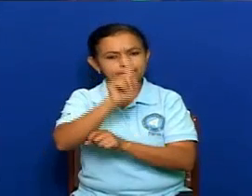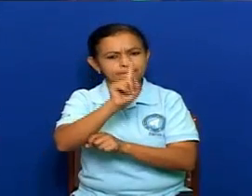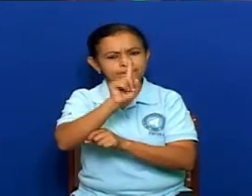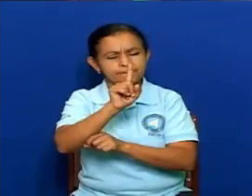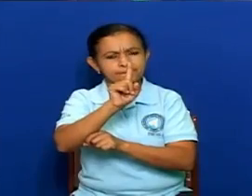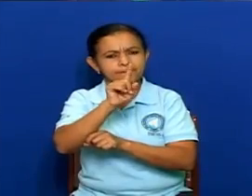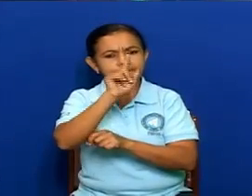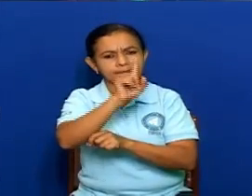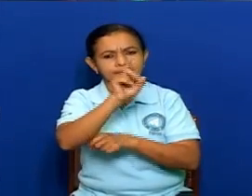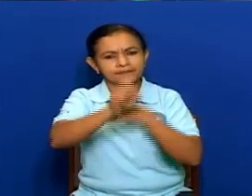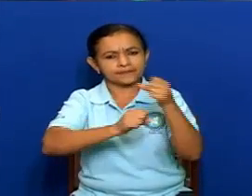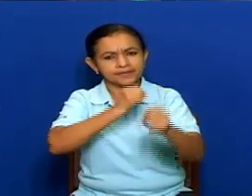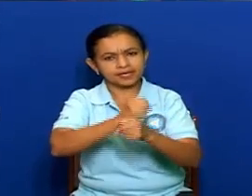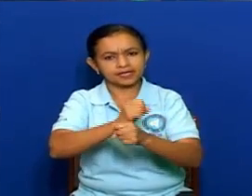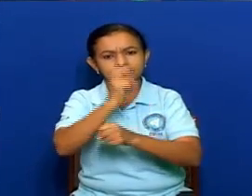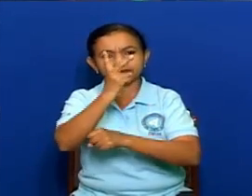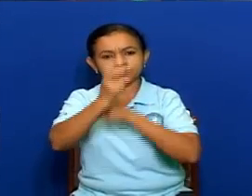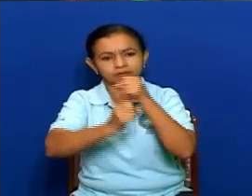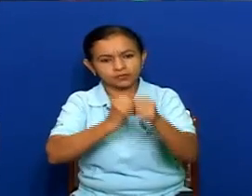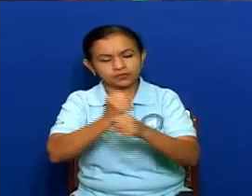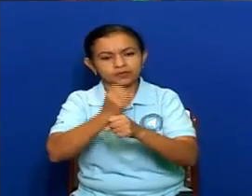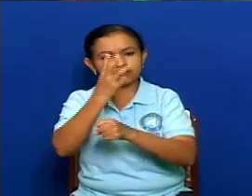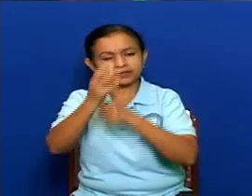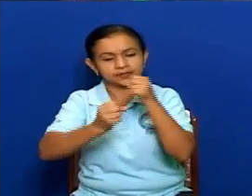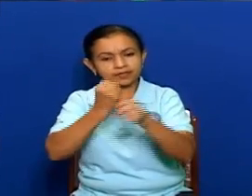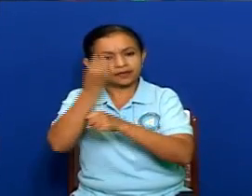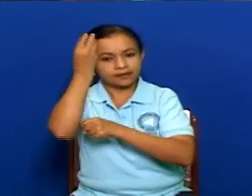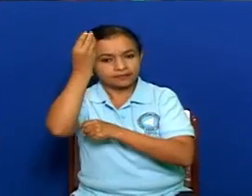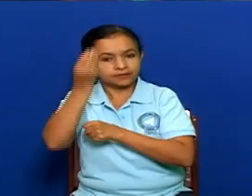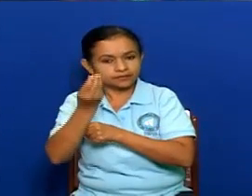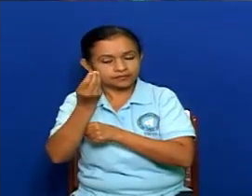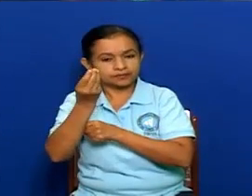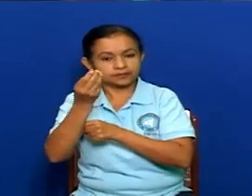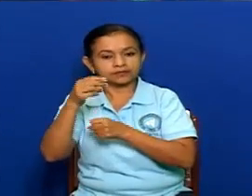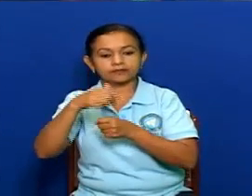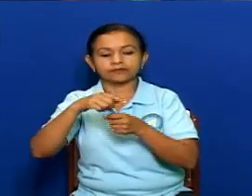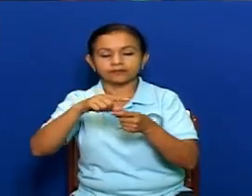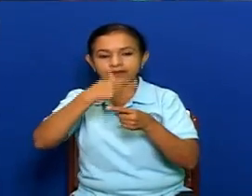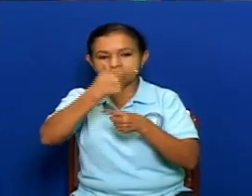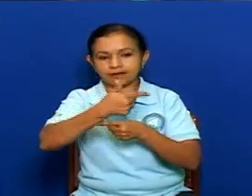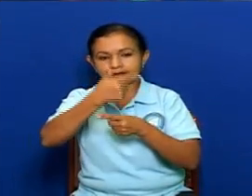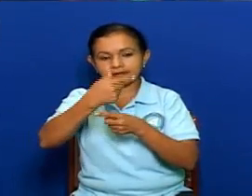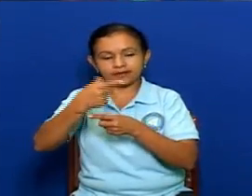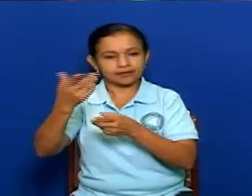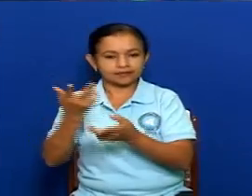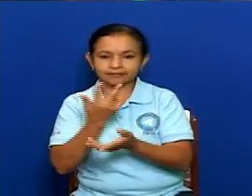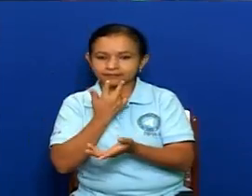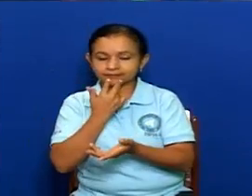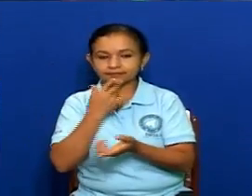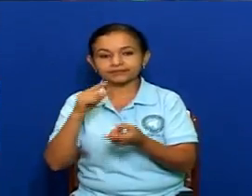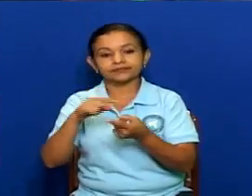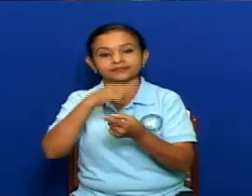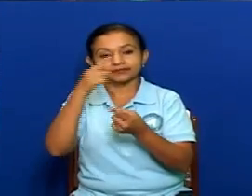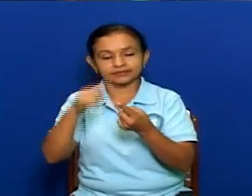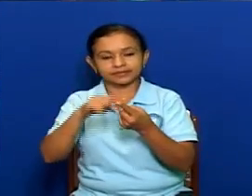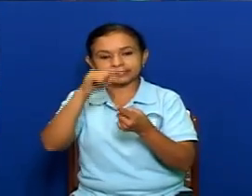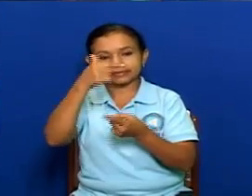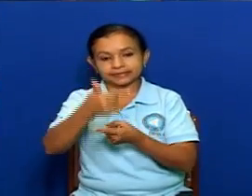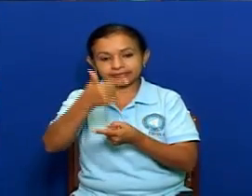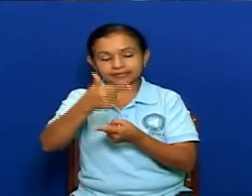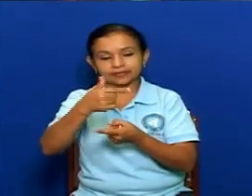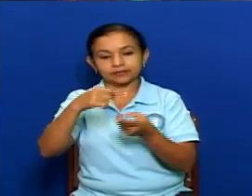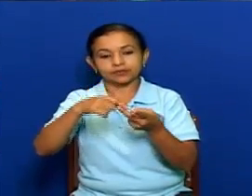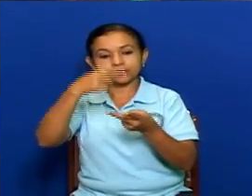corresponde a primer año, segundo año, tercer año, que ahora se llaman grados, ya no existen los años. Entonces es a séptimo